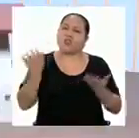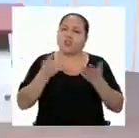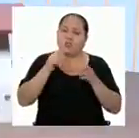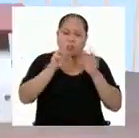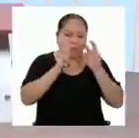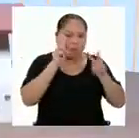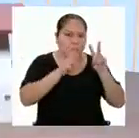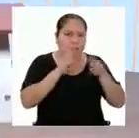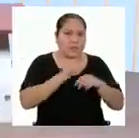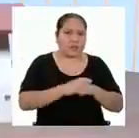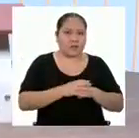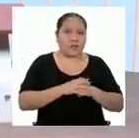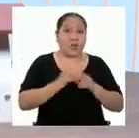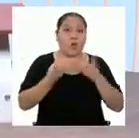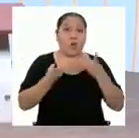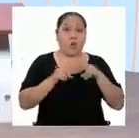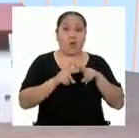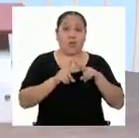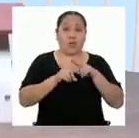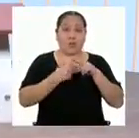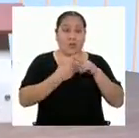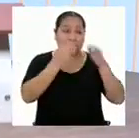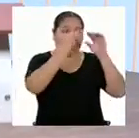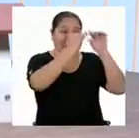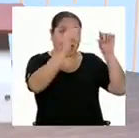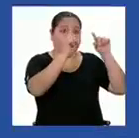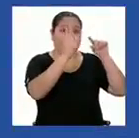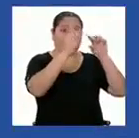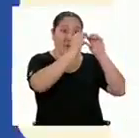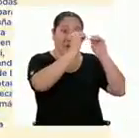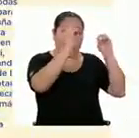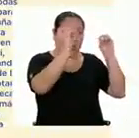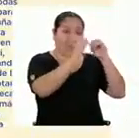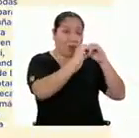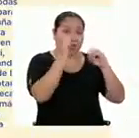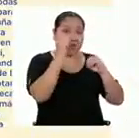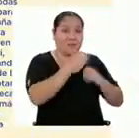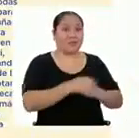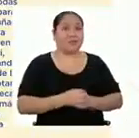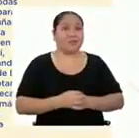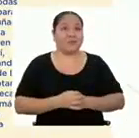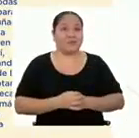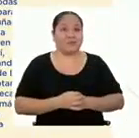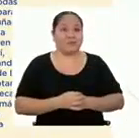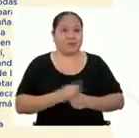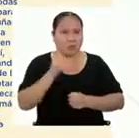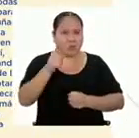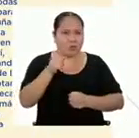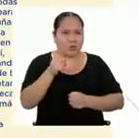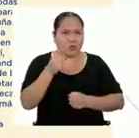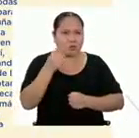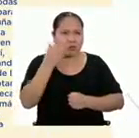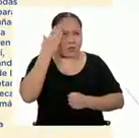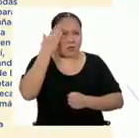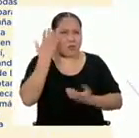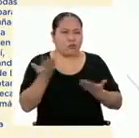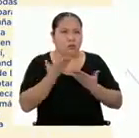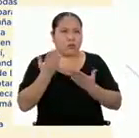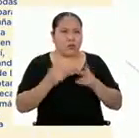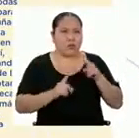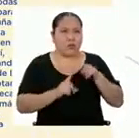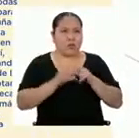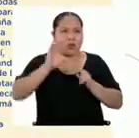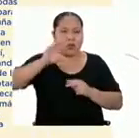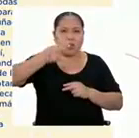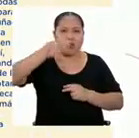dato? justo en el inicio, en la primera oración de la reseña. ¿Sabes dónde queda Chongoyape? Recuerdo